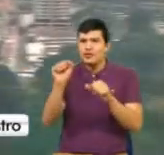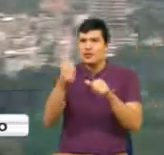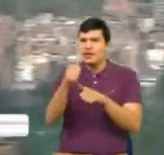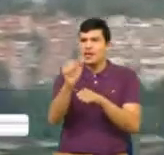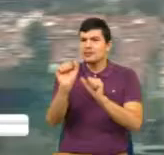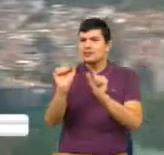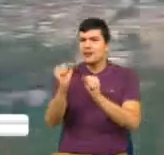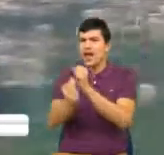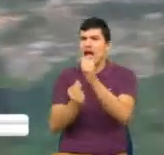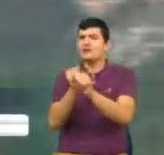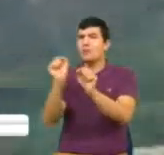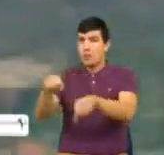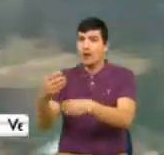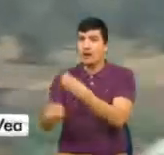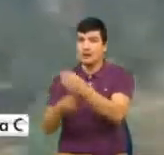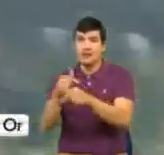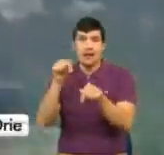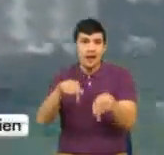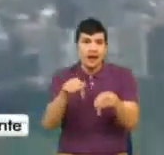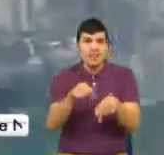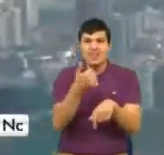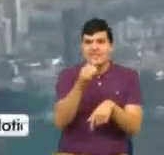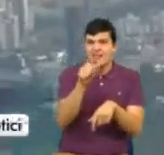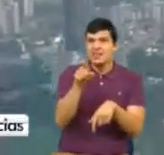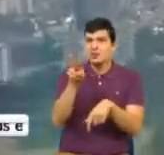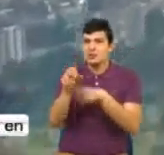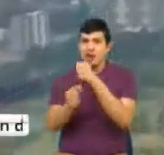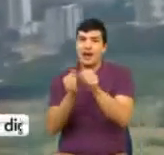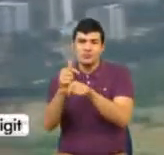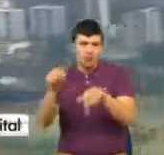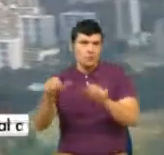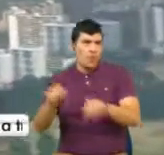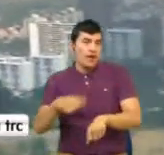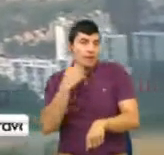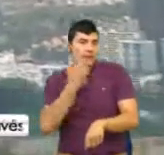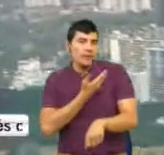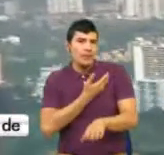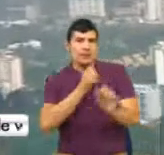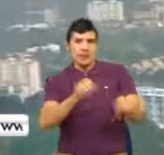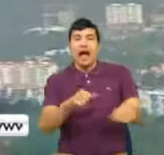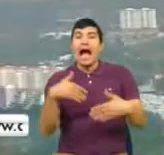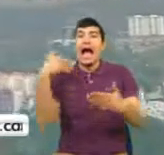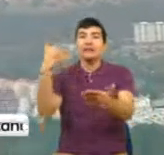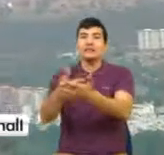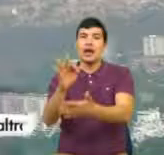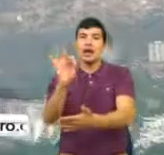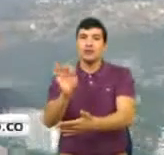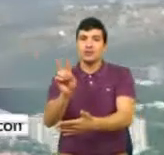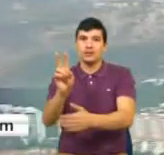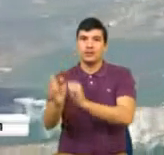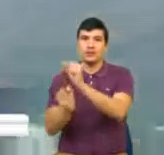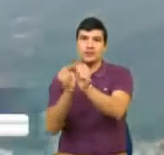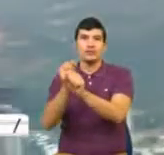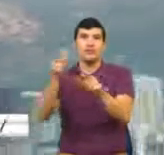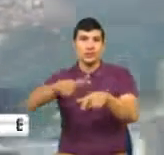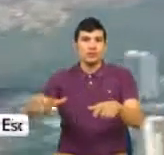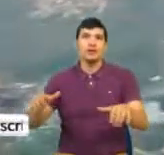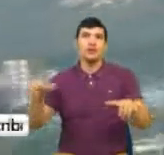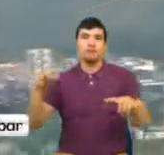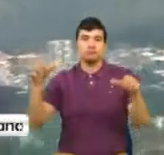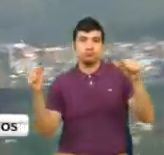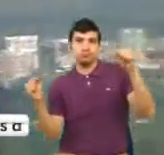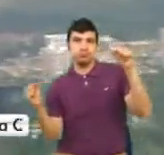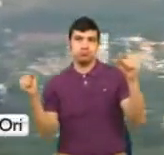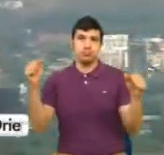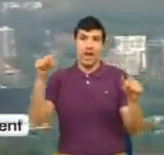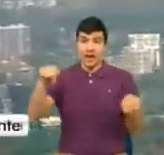con el permiso de los papás. Aquí hemos tenido alumnos desde 10, 12 años hasta creo que 82 años han empezado a volar personas. El